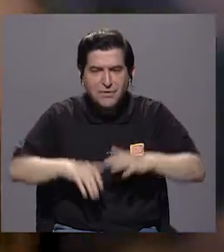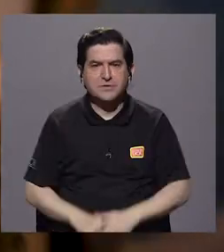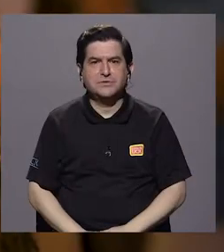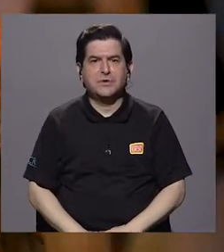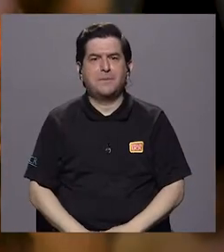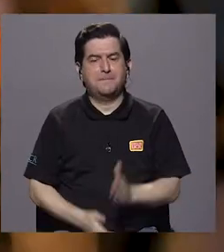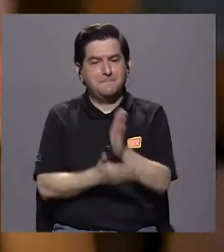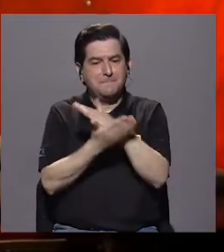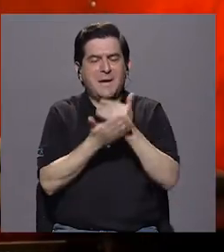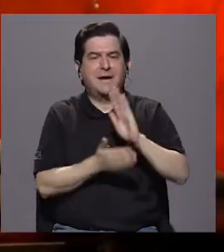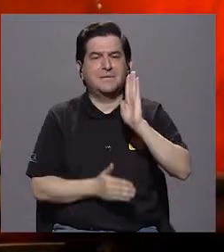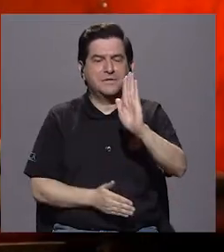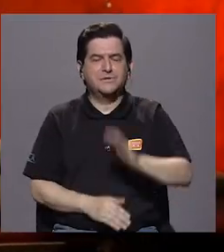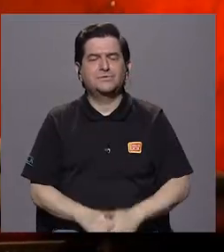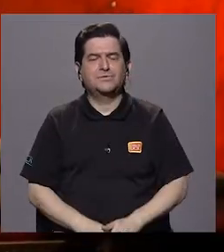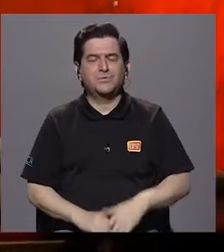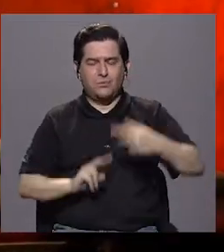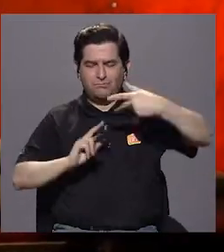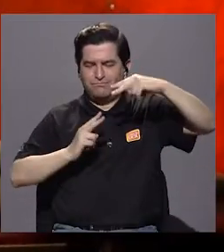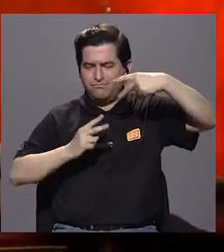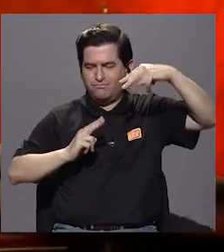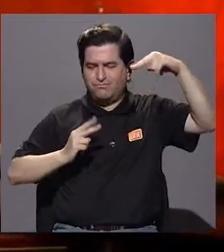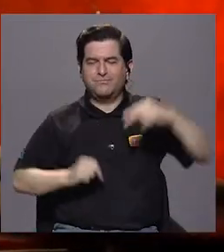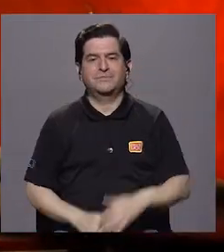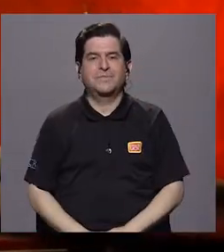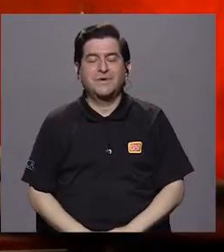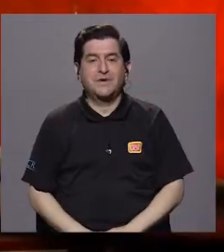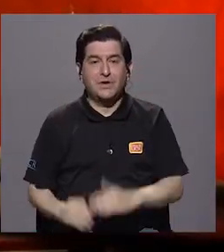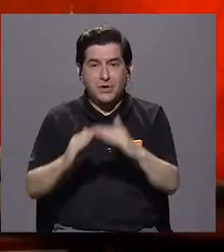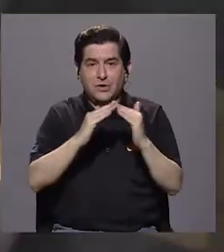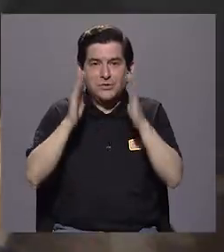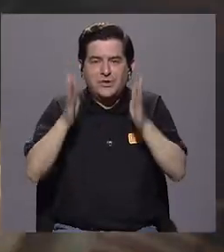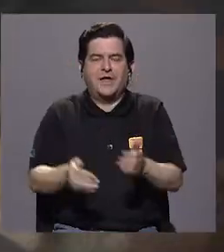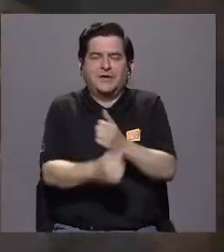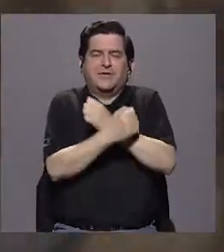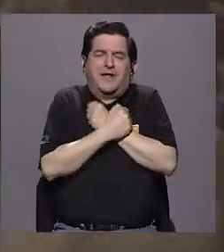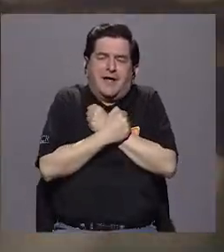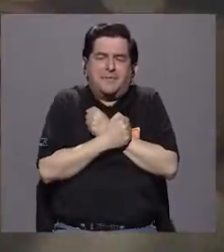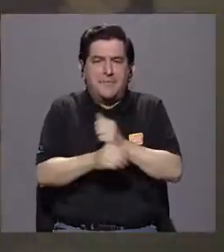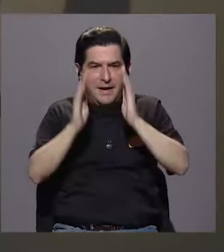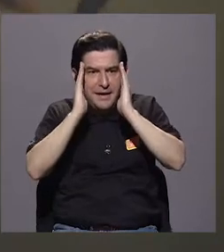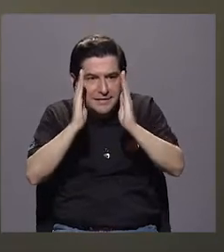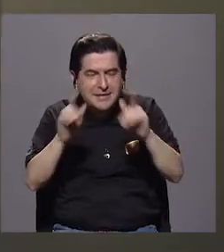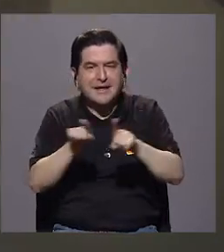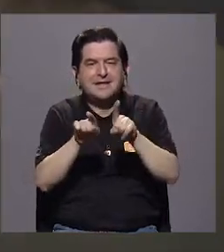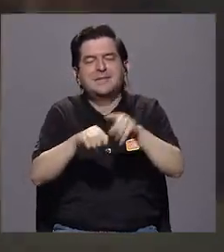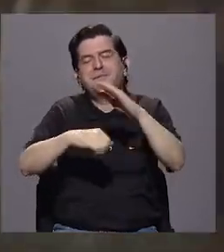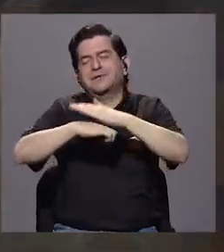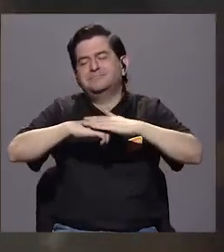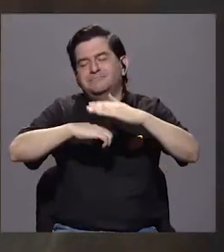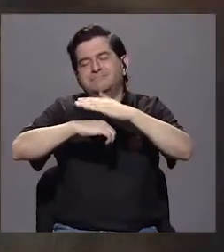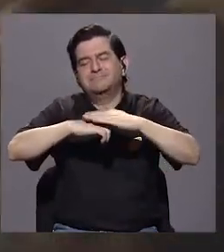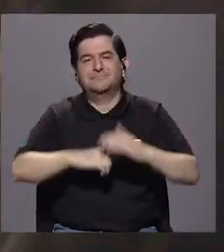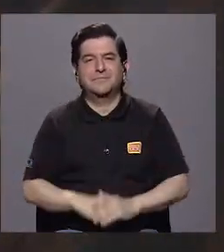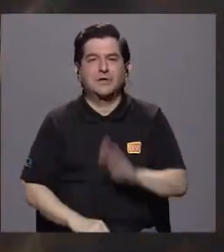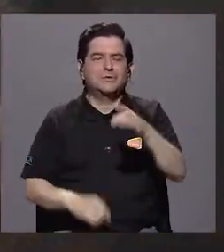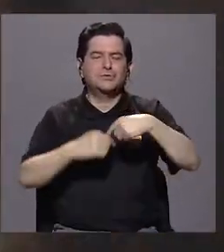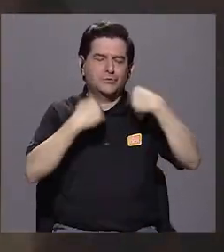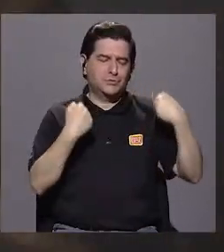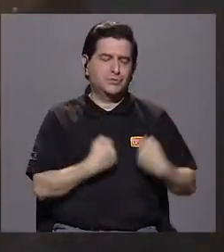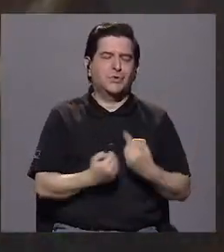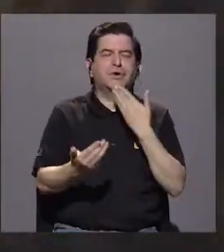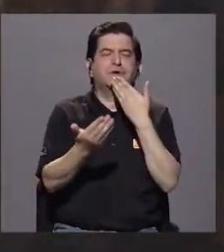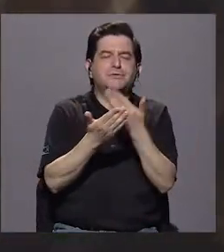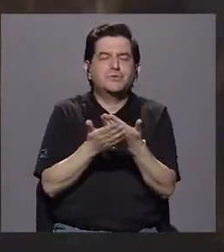ser parte de su ADN. La ciudadanía la quiere, la sigue y hasta la consiente por su corazón noble